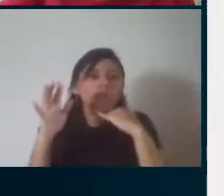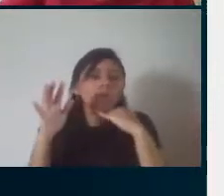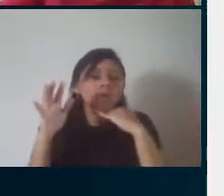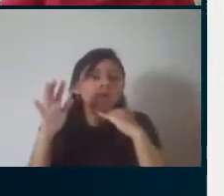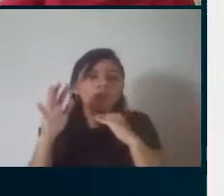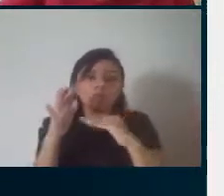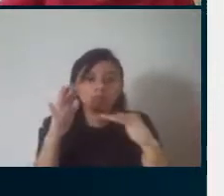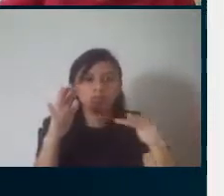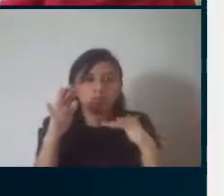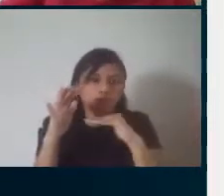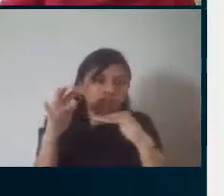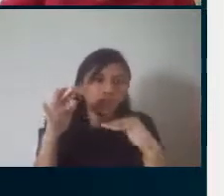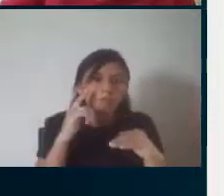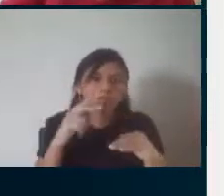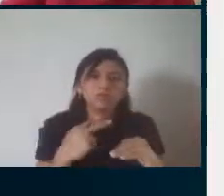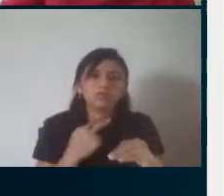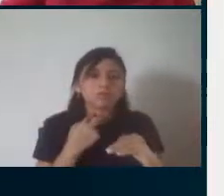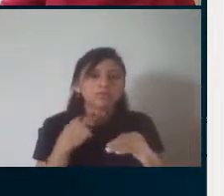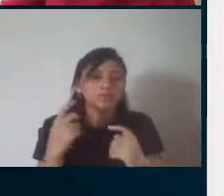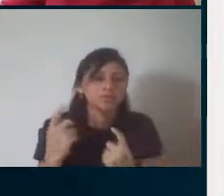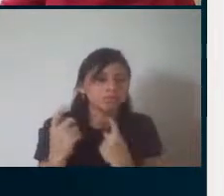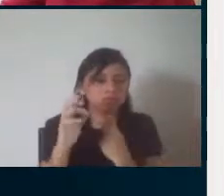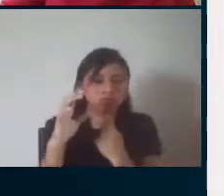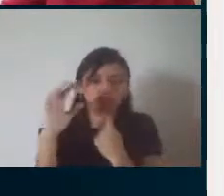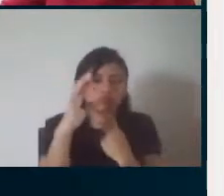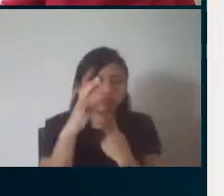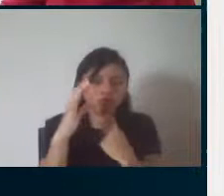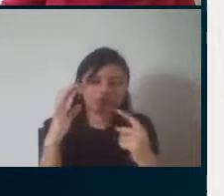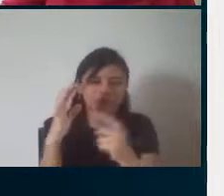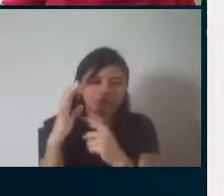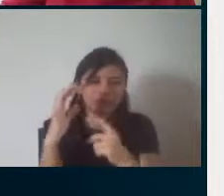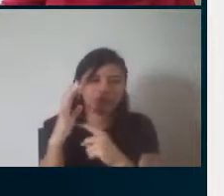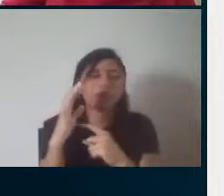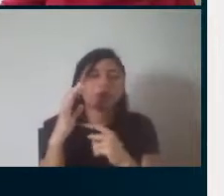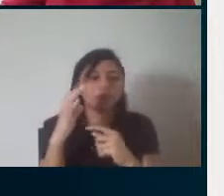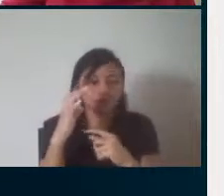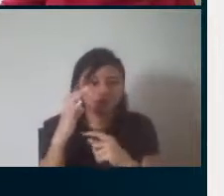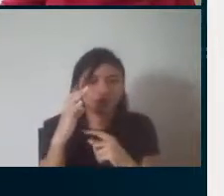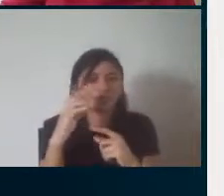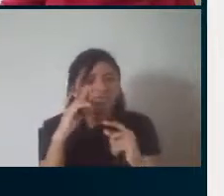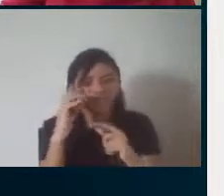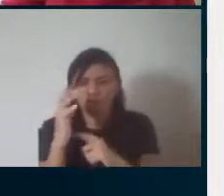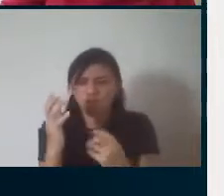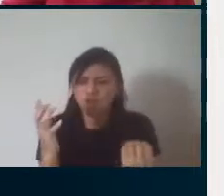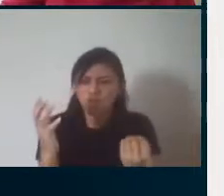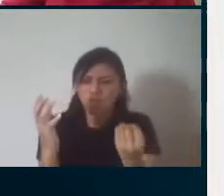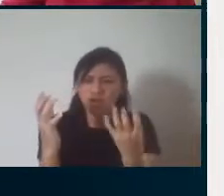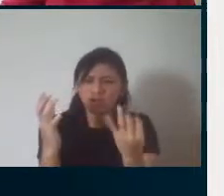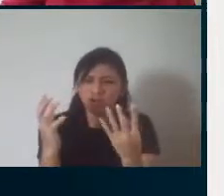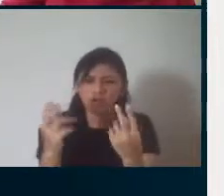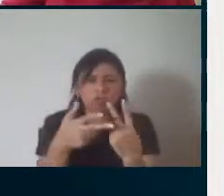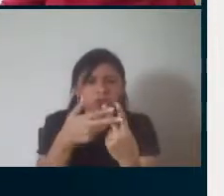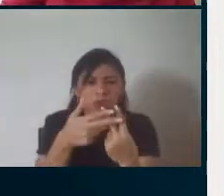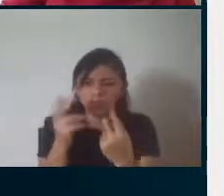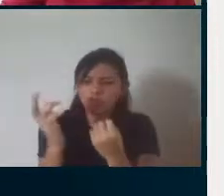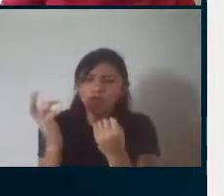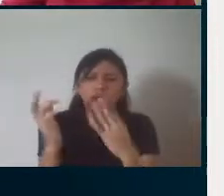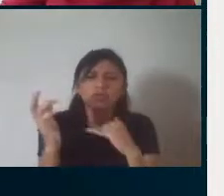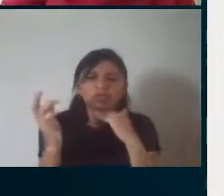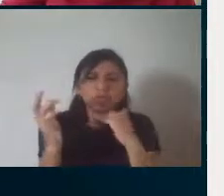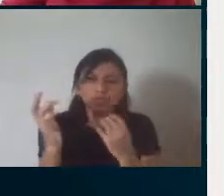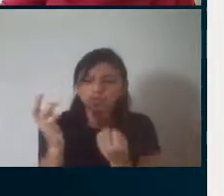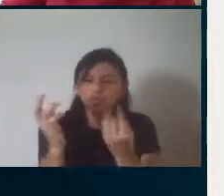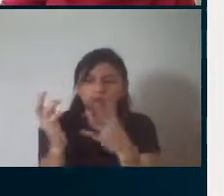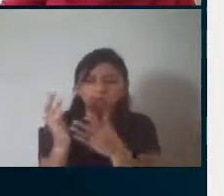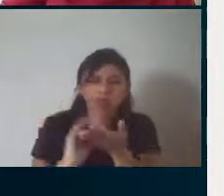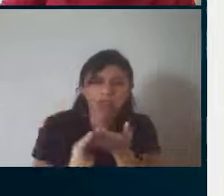ENSA. Ingresamos con el número del transformador en la parte aquí superior izquierda y luego se va a desplegar la carga real y